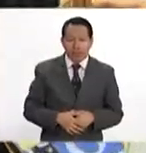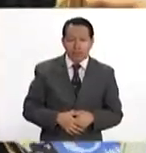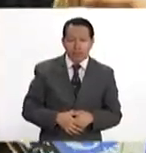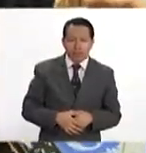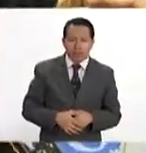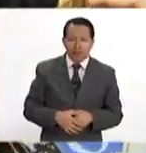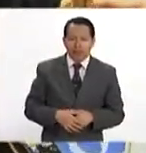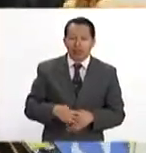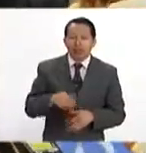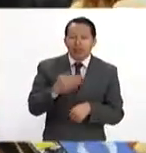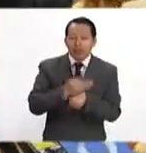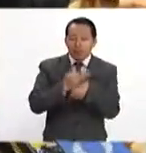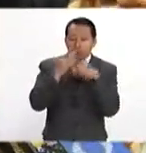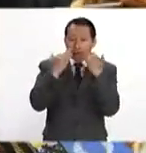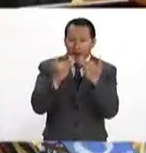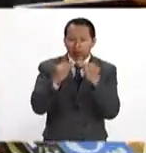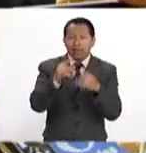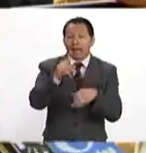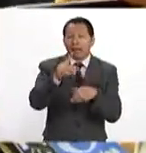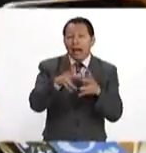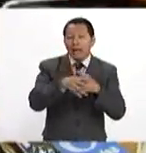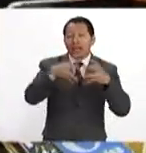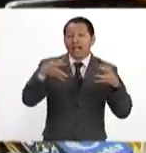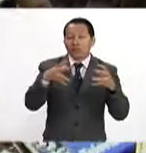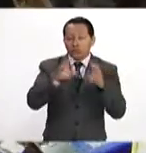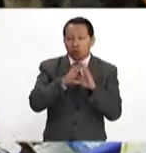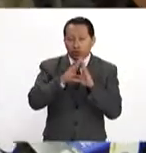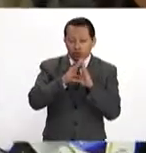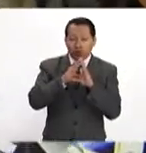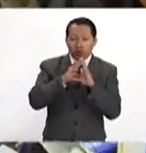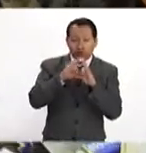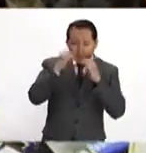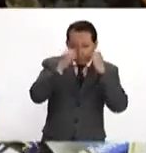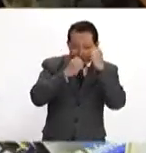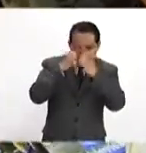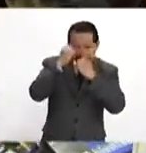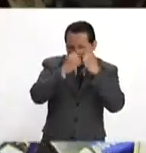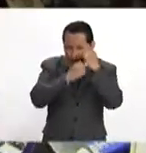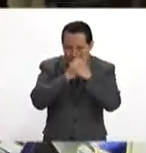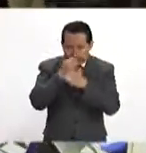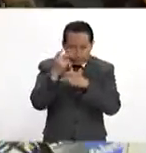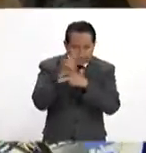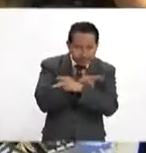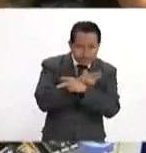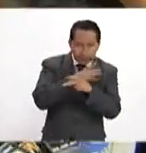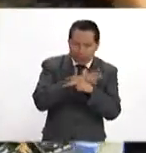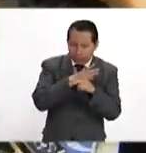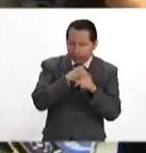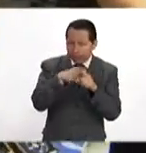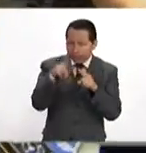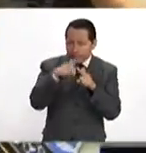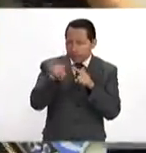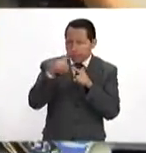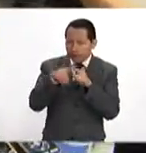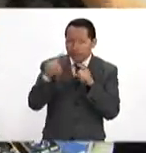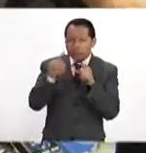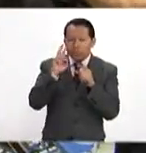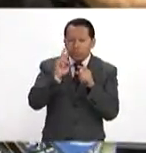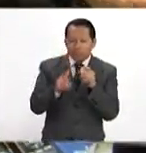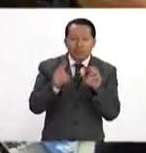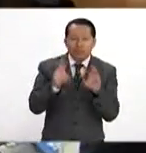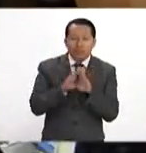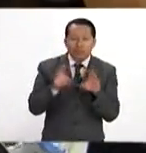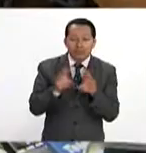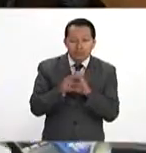Y el dato que hoy estamos viendo de inflación, puesto en perspectiva, analizando nuestros componentes y dándonos cuenta que se está